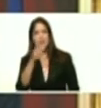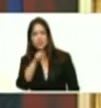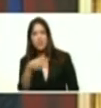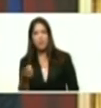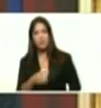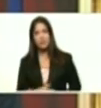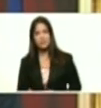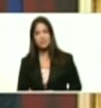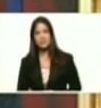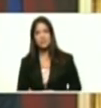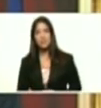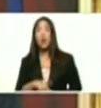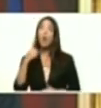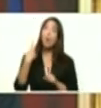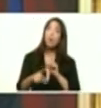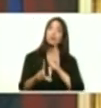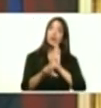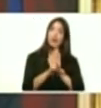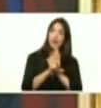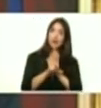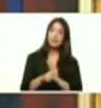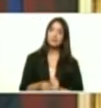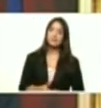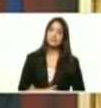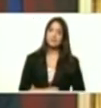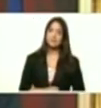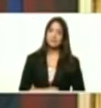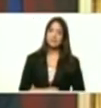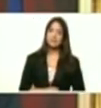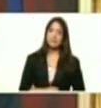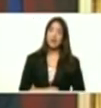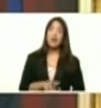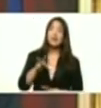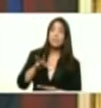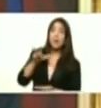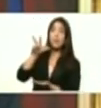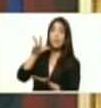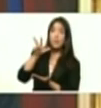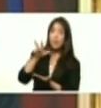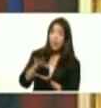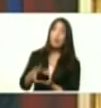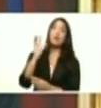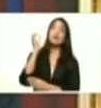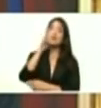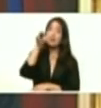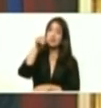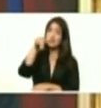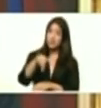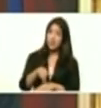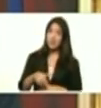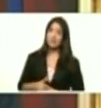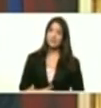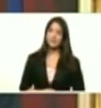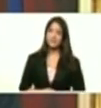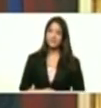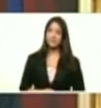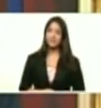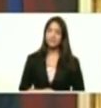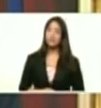Bueno, la ley habilitante que me aprobó la soberanísima Asamblea Nacional, digna,